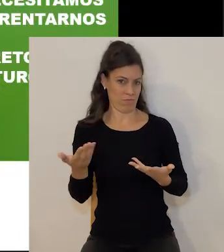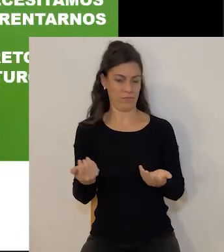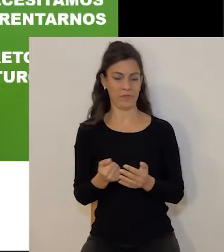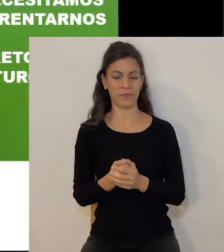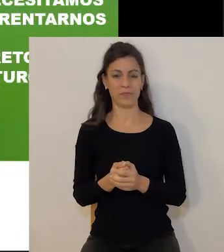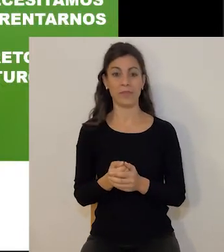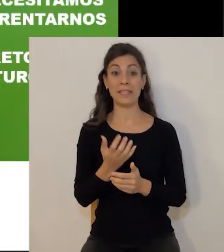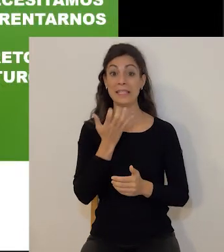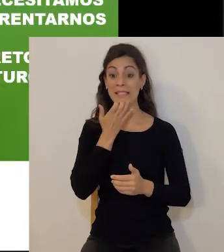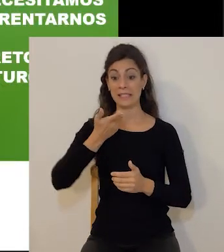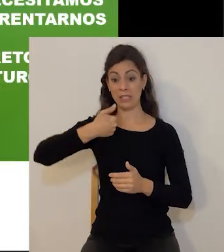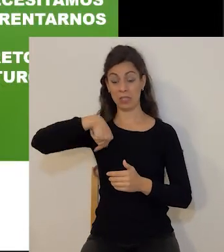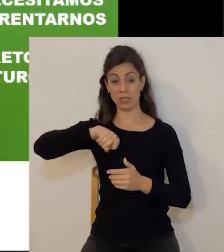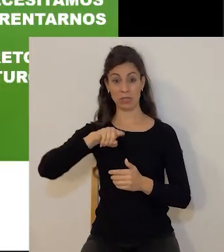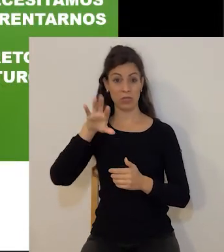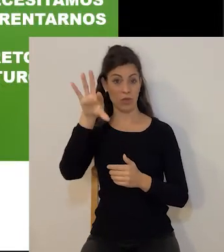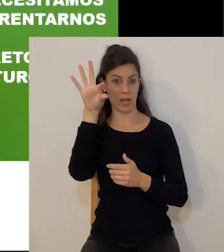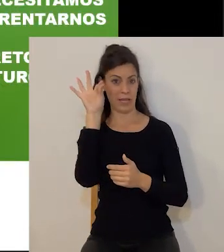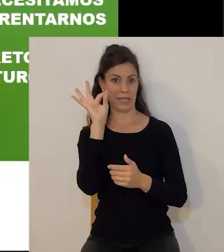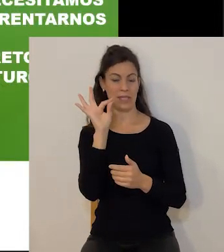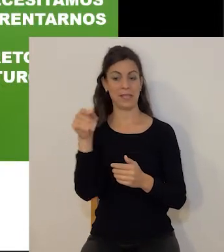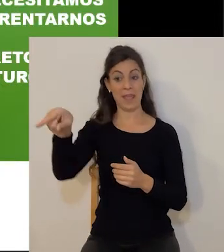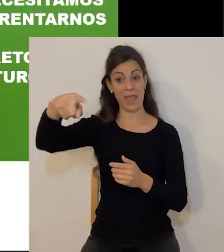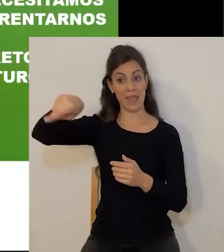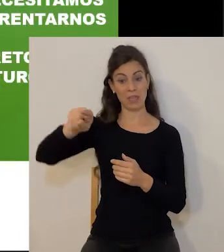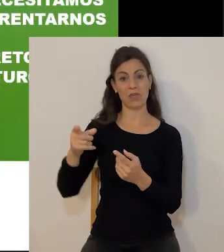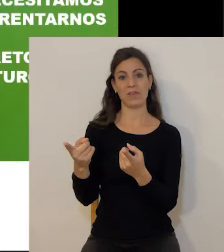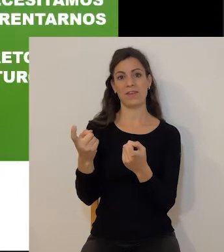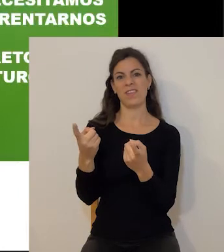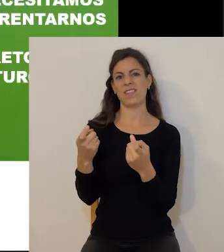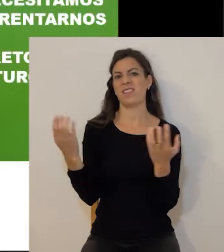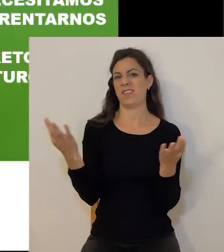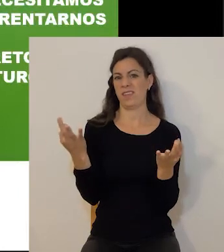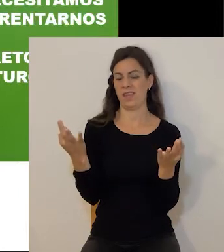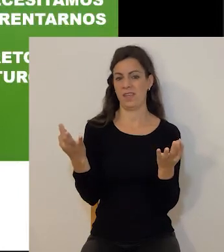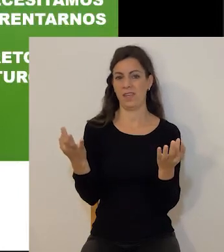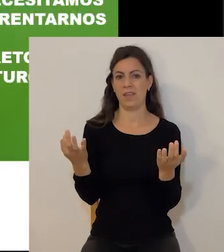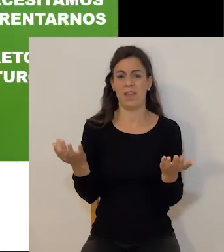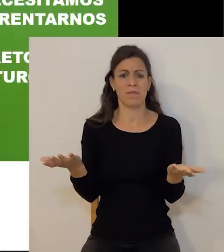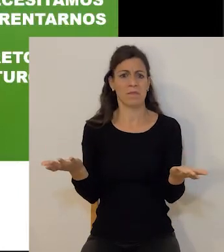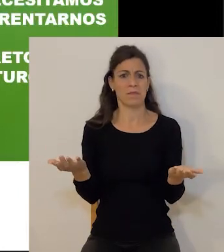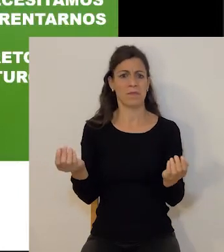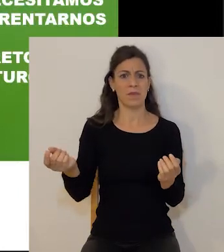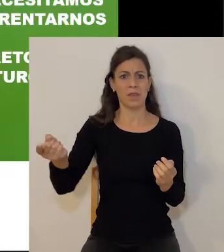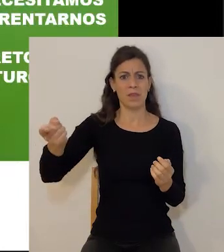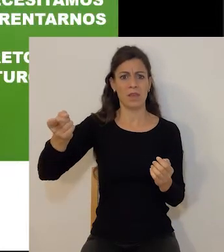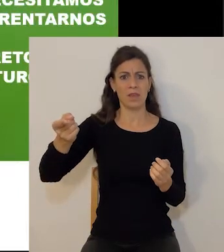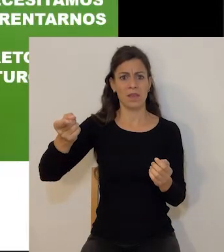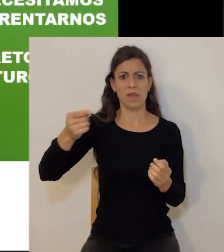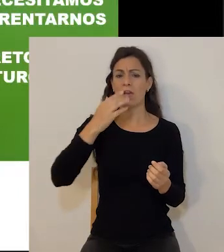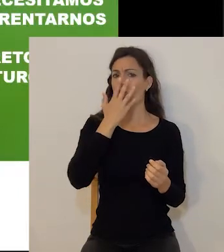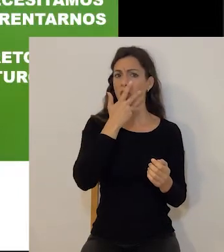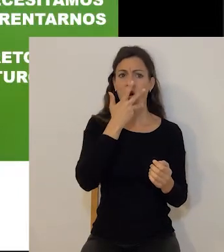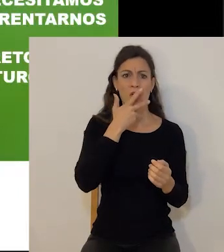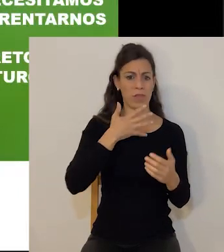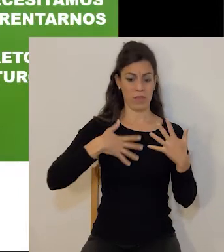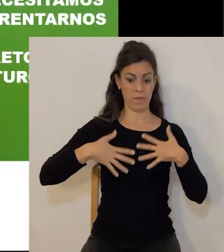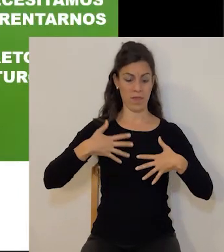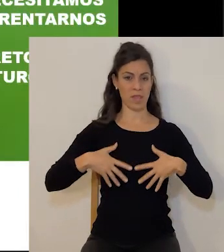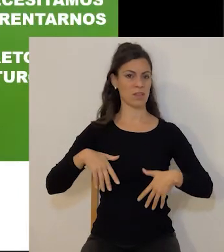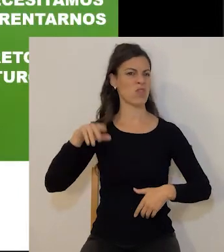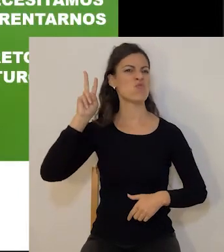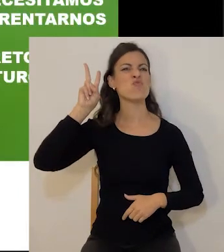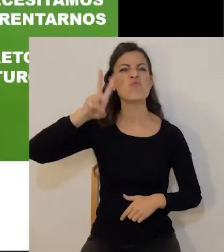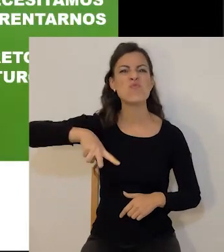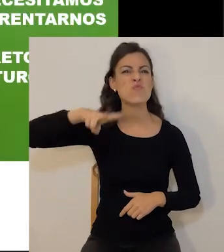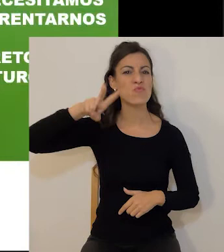Si tenemos que elegir qué necesitan, nunca serán los conocimientos.